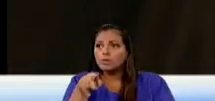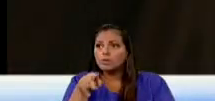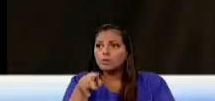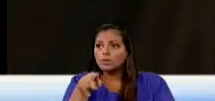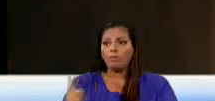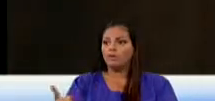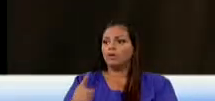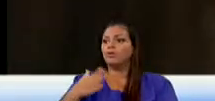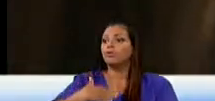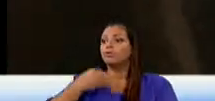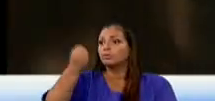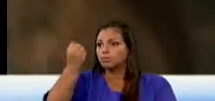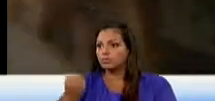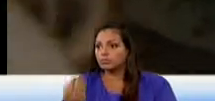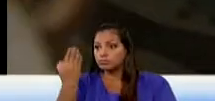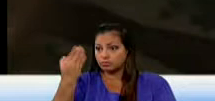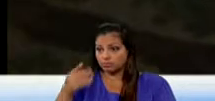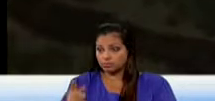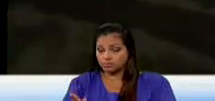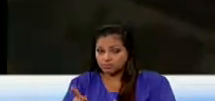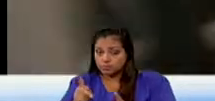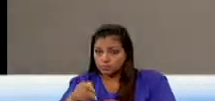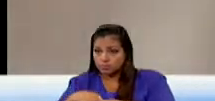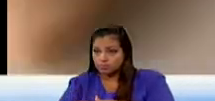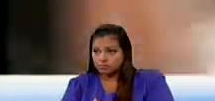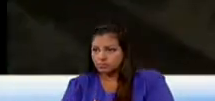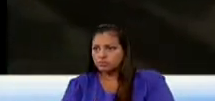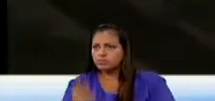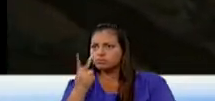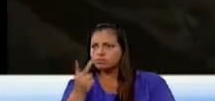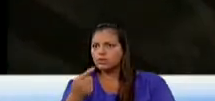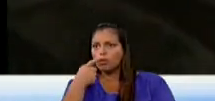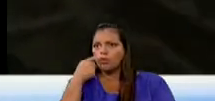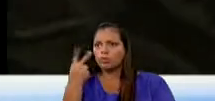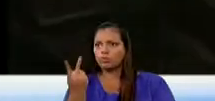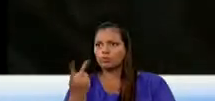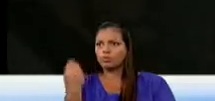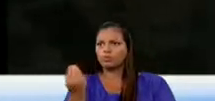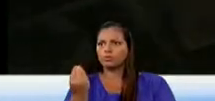días. Permiso, estando jóvenes en este momento aquí.